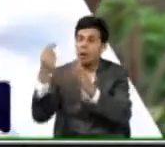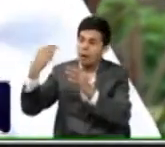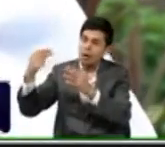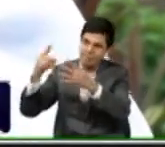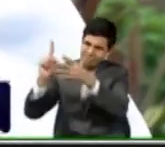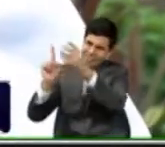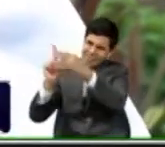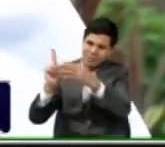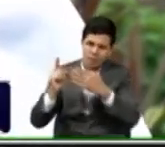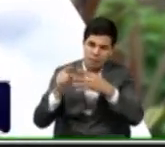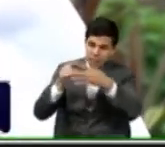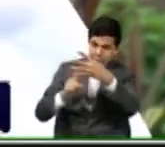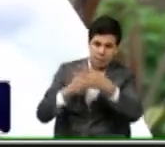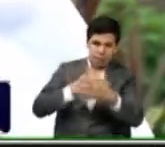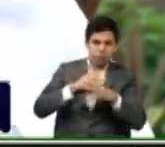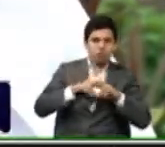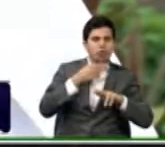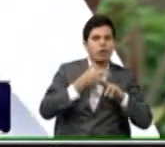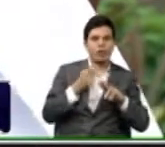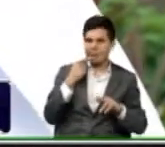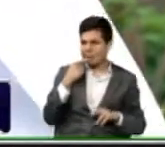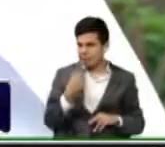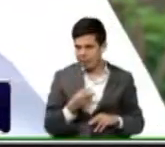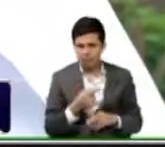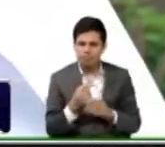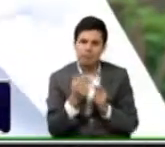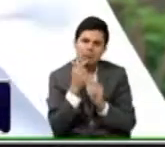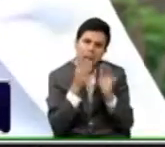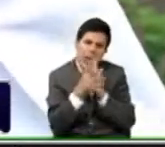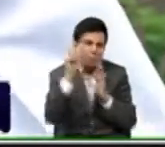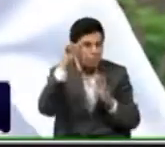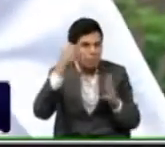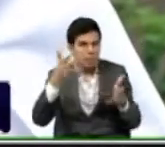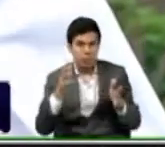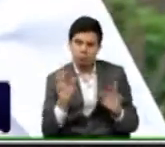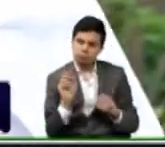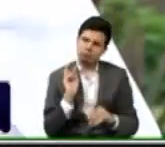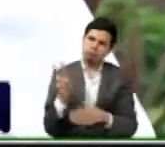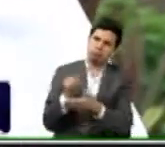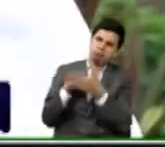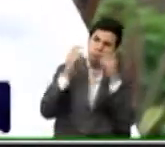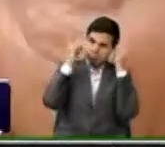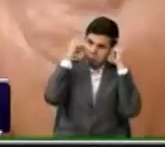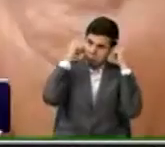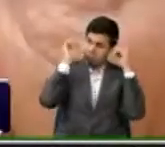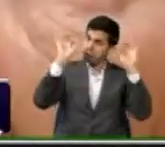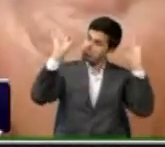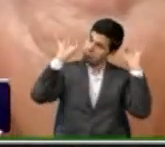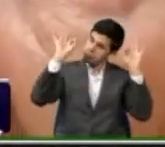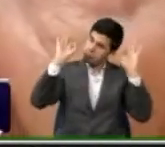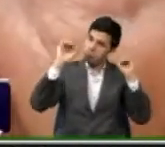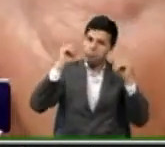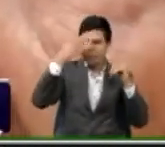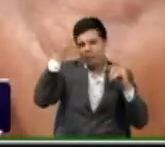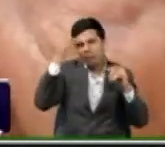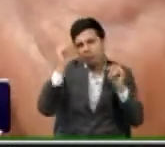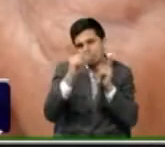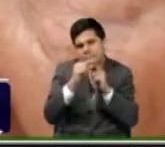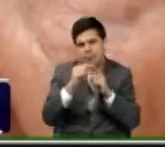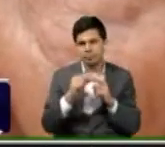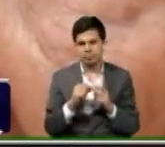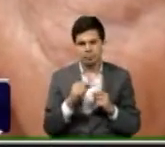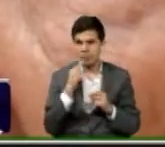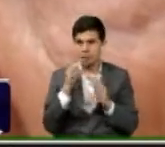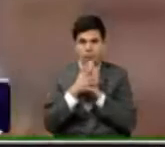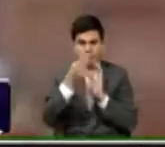hijos que son sobrinos de ella lo poquito que puede pues recordar ella aunque se ve que tiene mucha lucidez de memoria ella dice que ya no